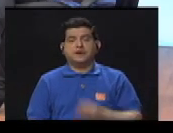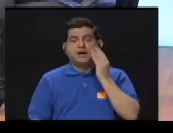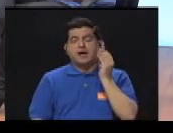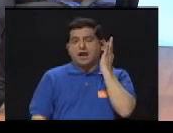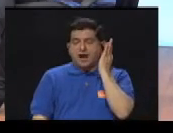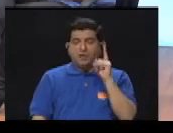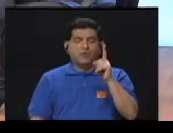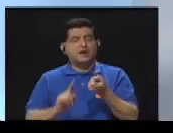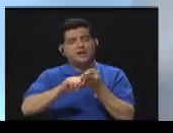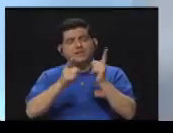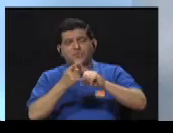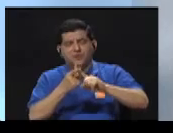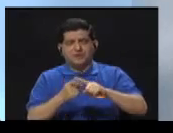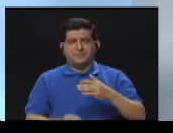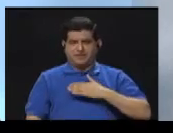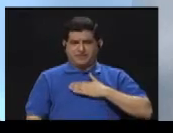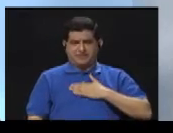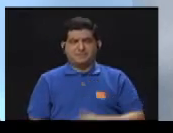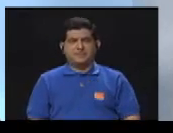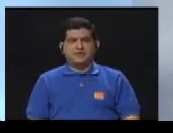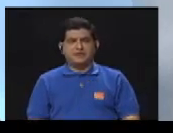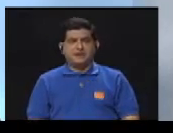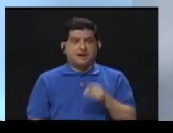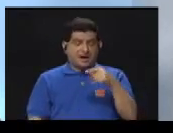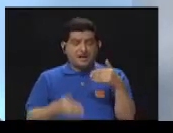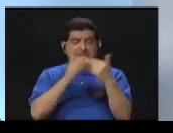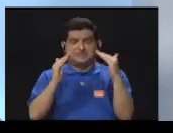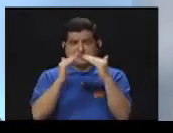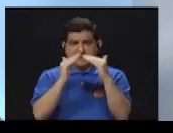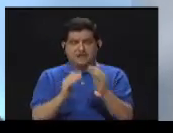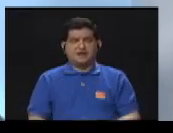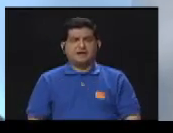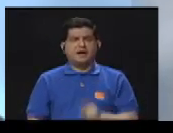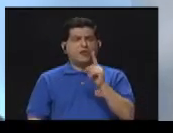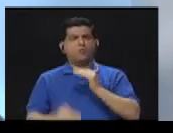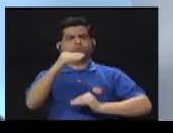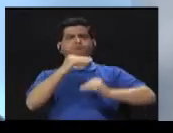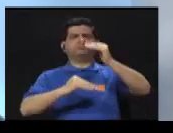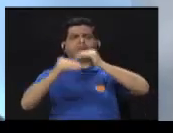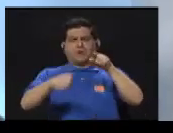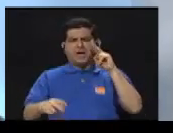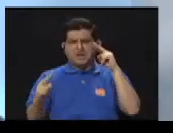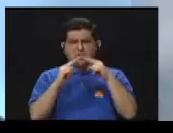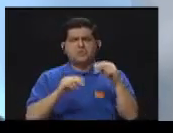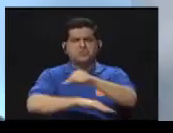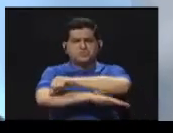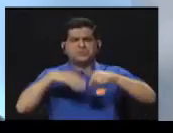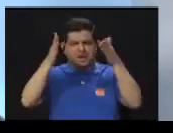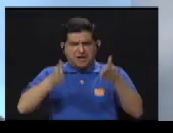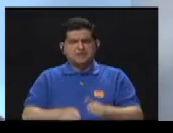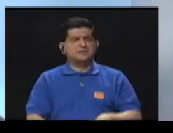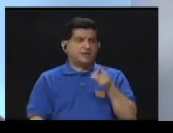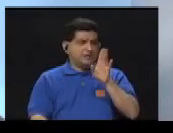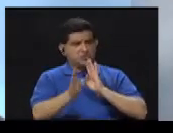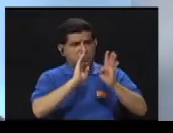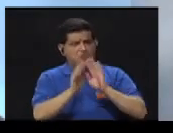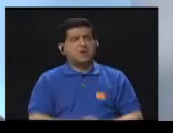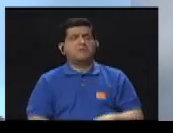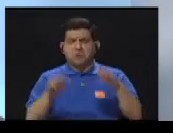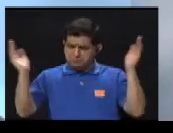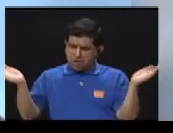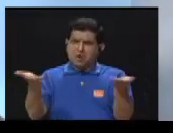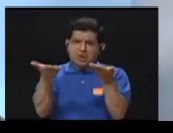la abuela de una gran amiga mía, a la par de ella, de su casa, estaban haciendo un edificio y ella conocía al arquitecto. Entonces el arquitecto, hablamos con él,